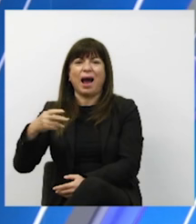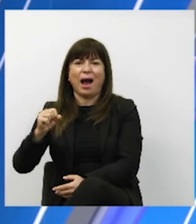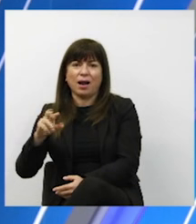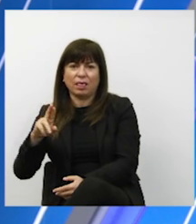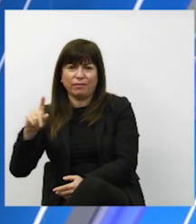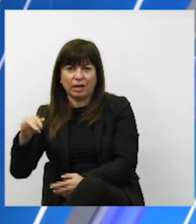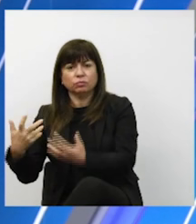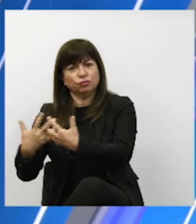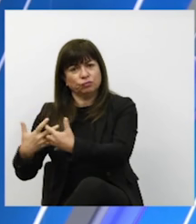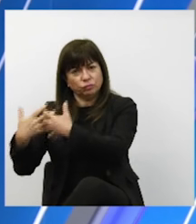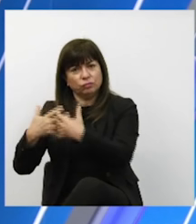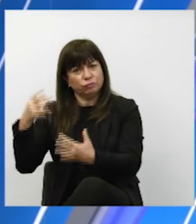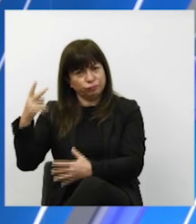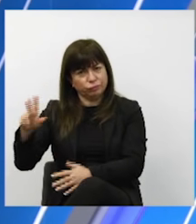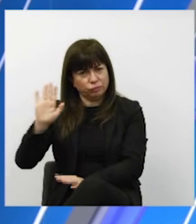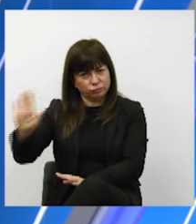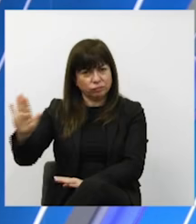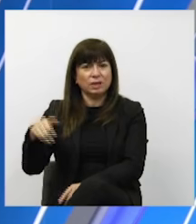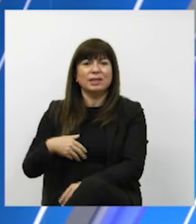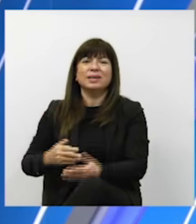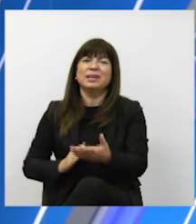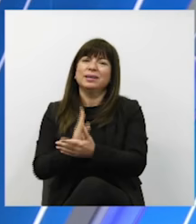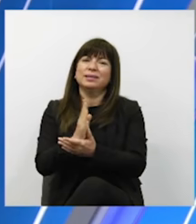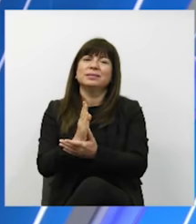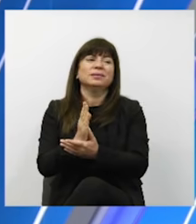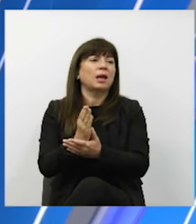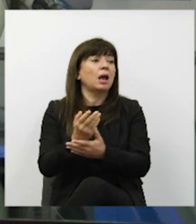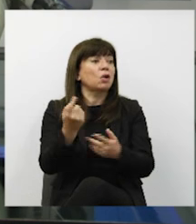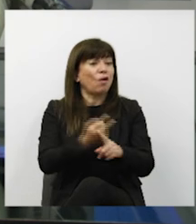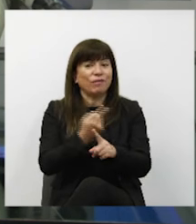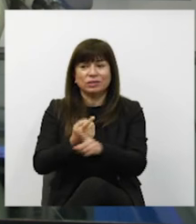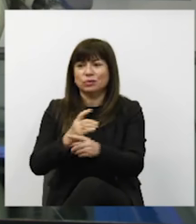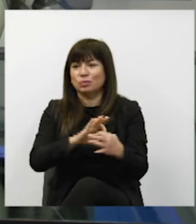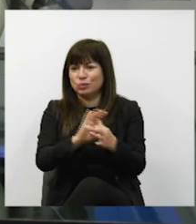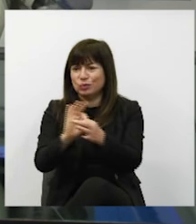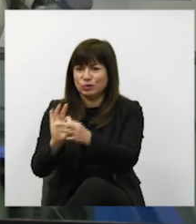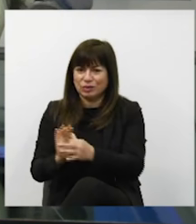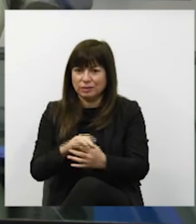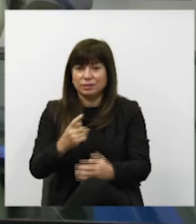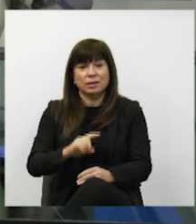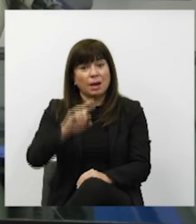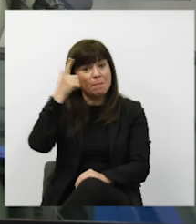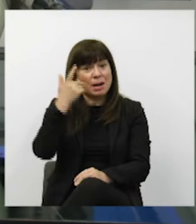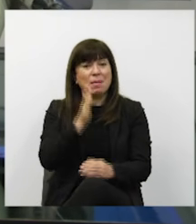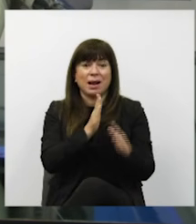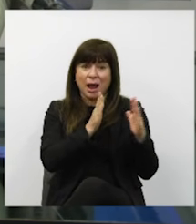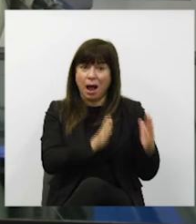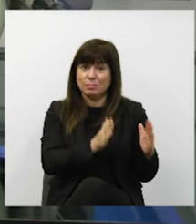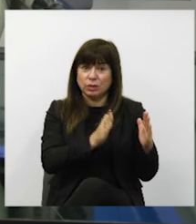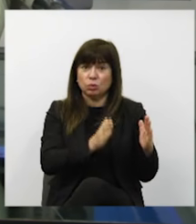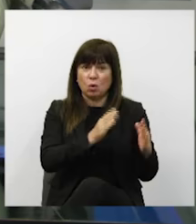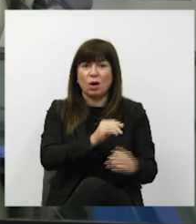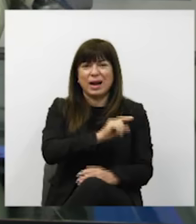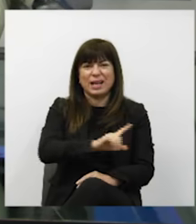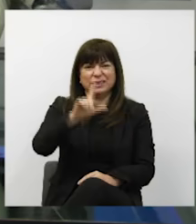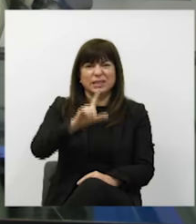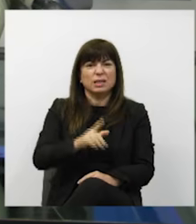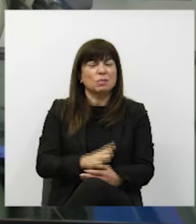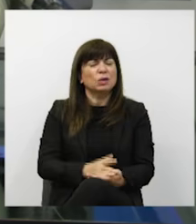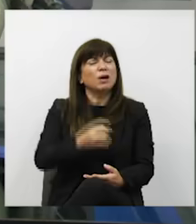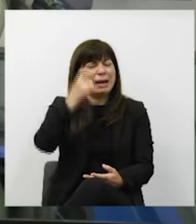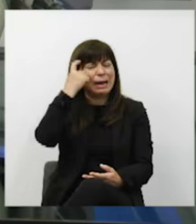tres por acompañarnos para iniciar esta conversación. ¿Y por qué elegimos este primer capítulo sobre crecimiento? Creemos